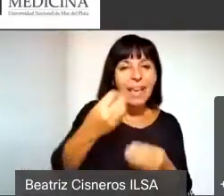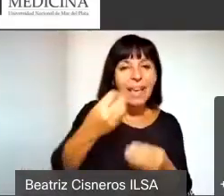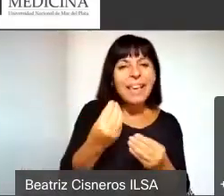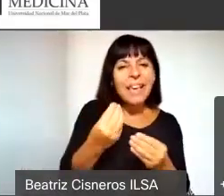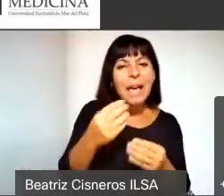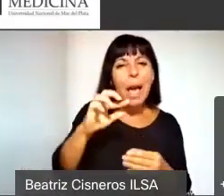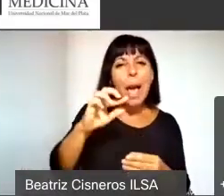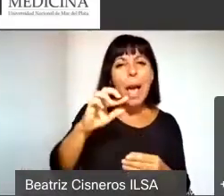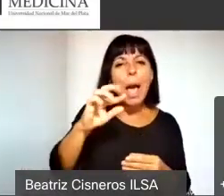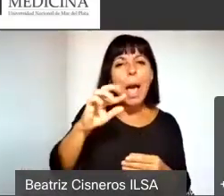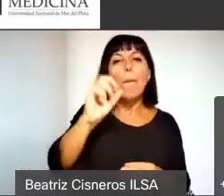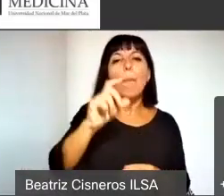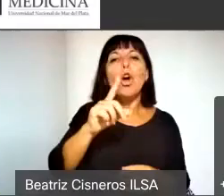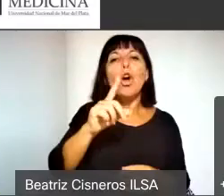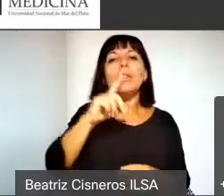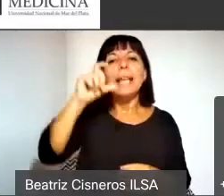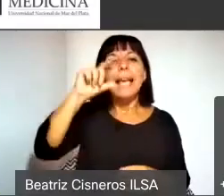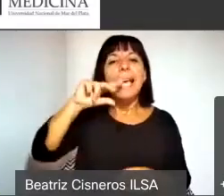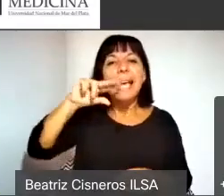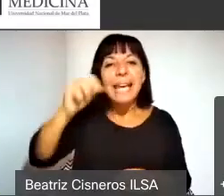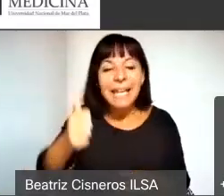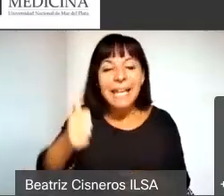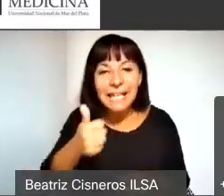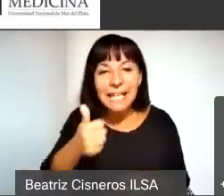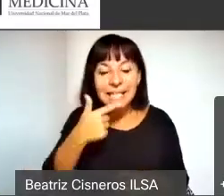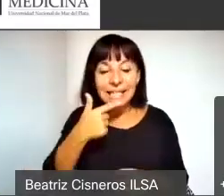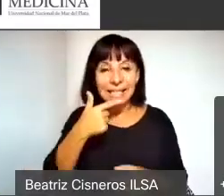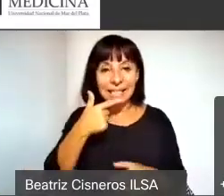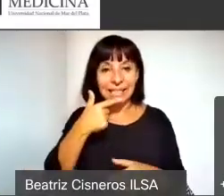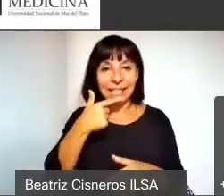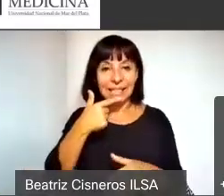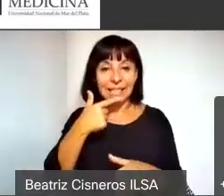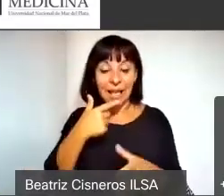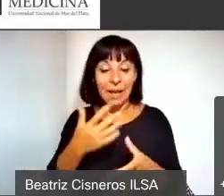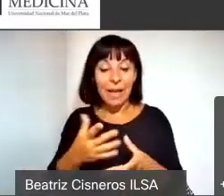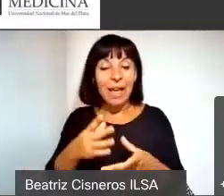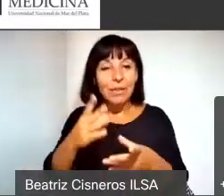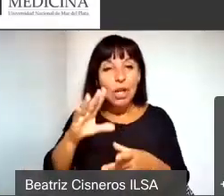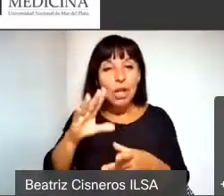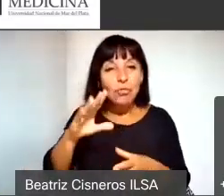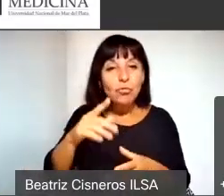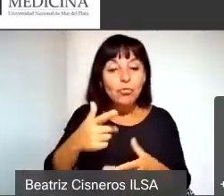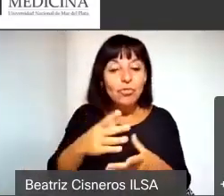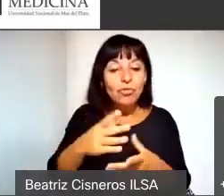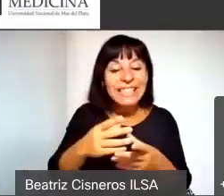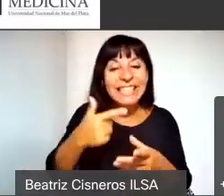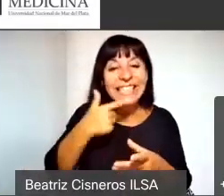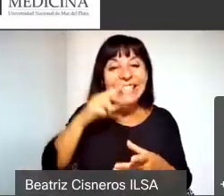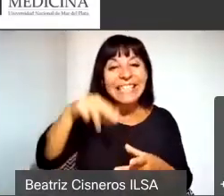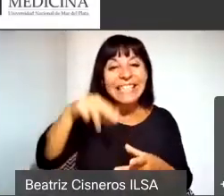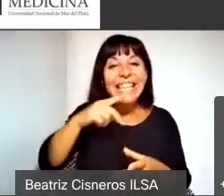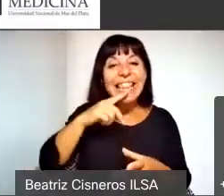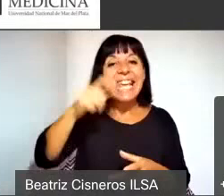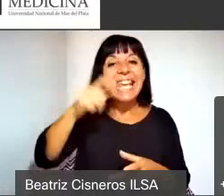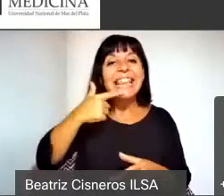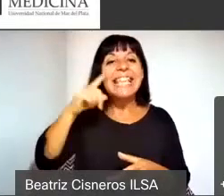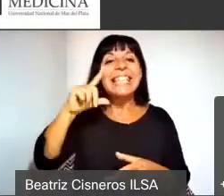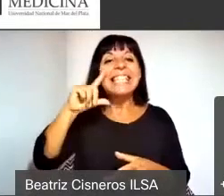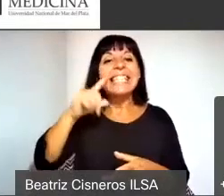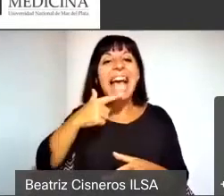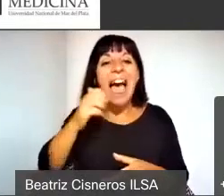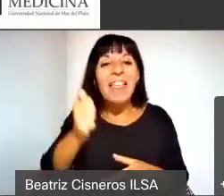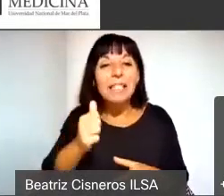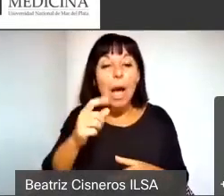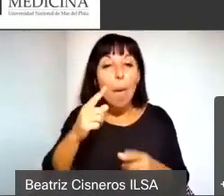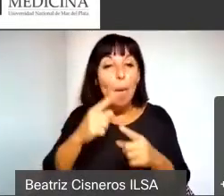proteína, recuerden, son sintetizadas por los ribosomas. Van a ser sintetizadas por los ribosomas que están